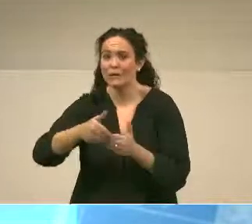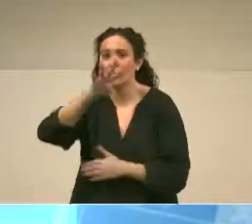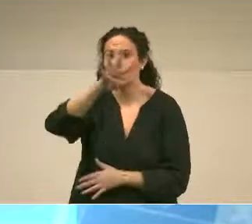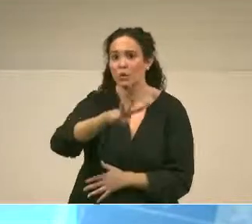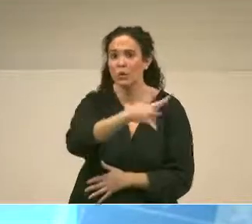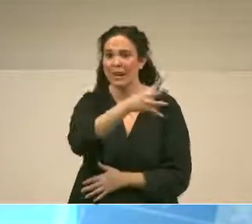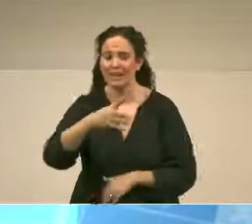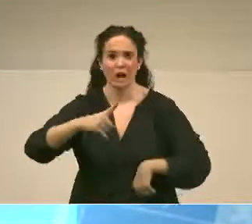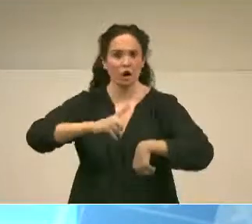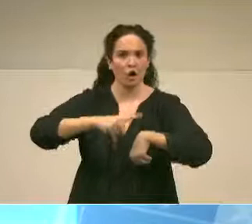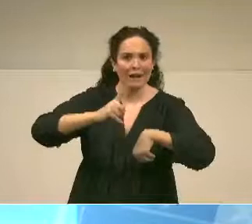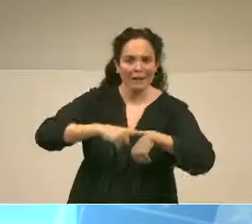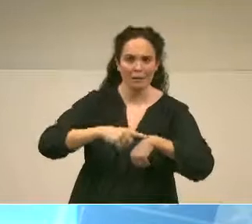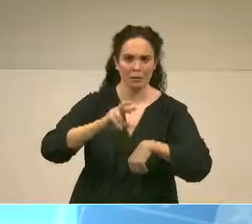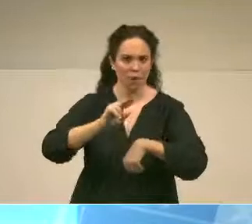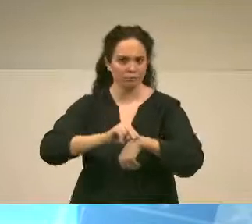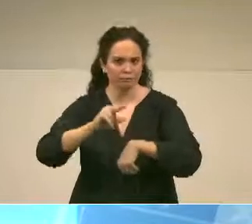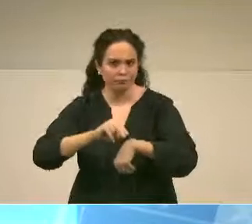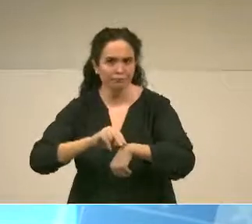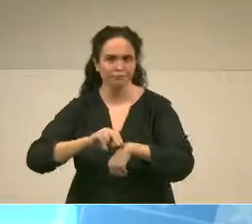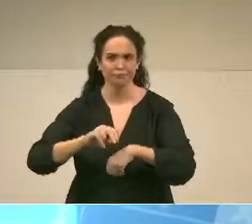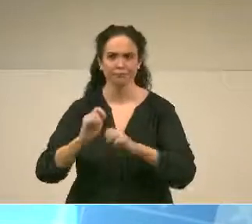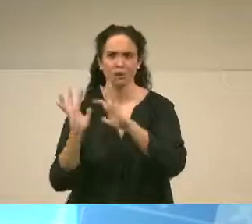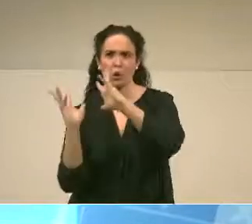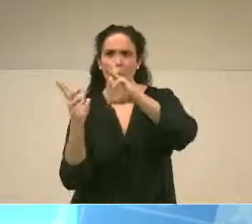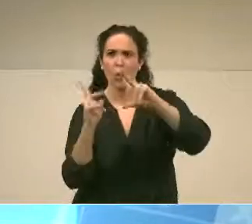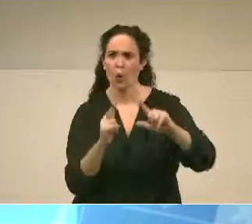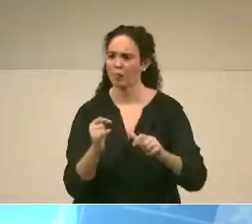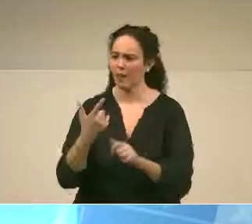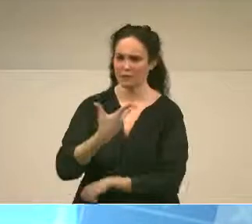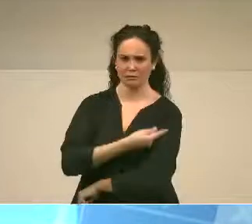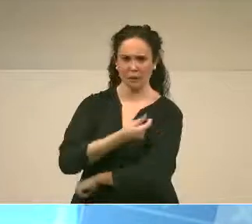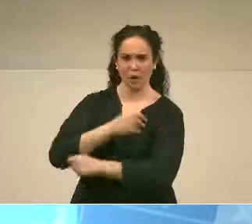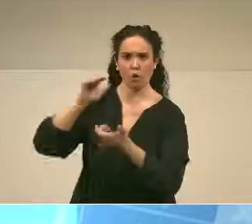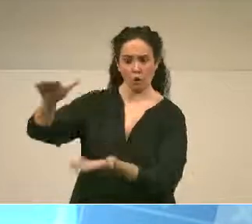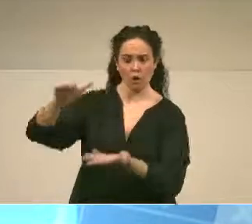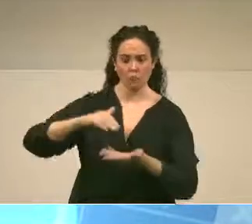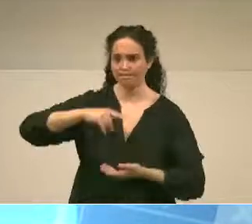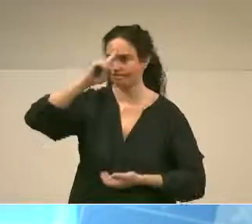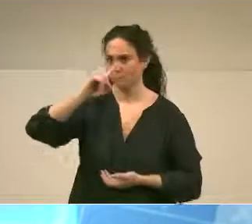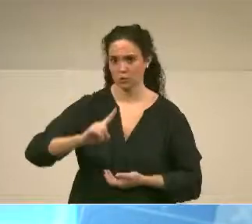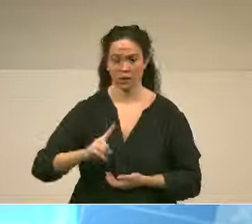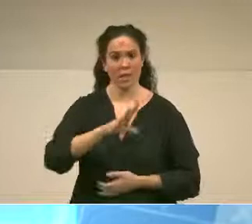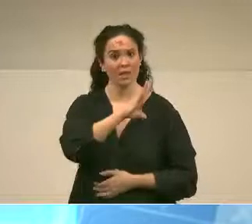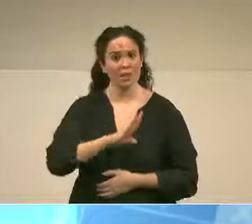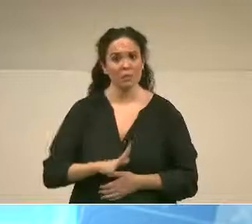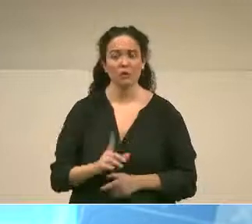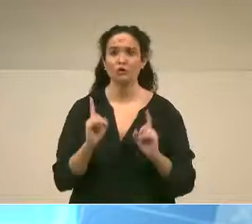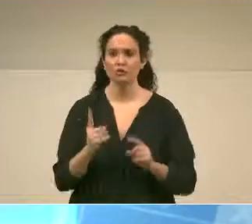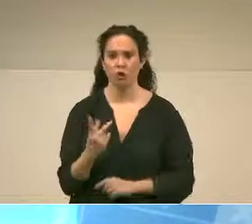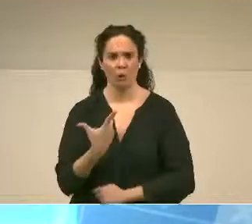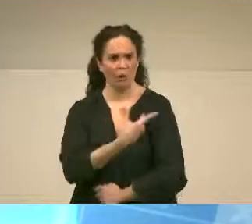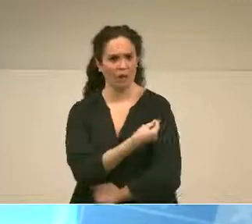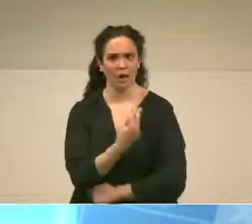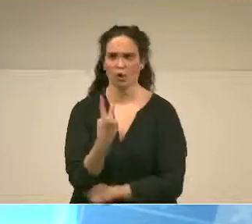ni el ritmo ni la cantidad de las dosis que vayamos a recibir, de las por el momento solo dos vacunas, esperemos pronto